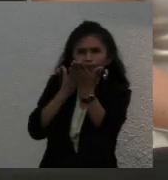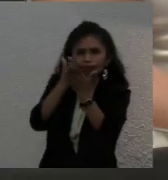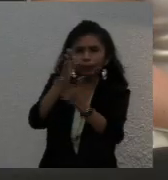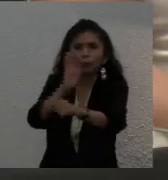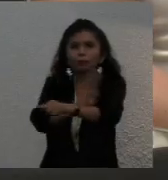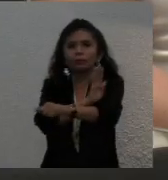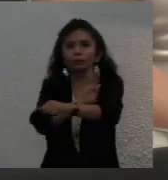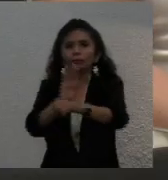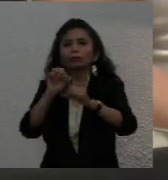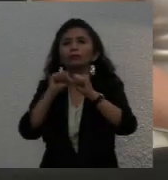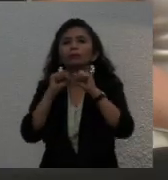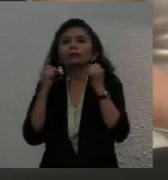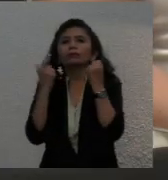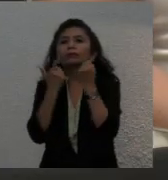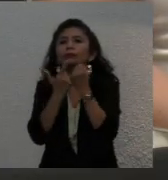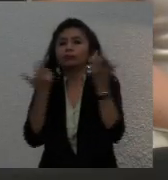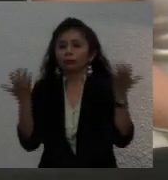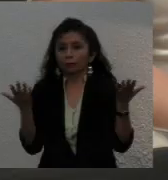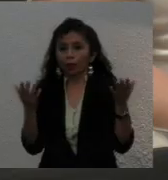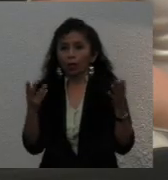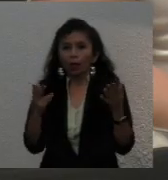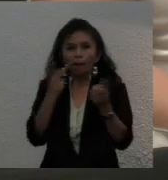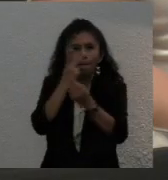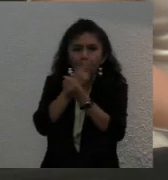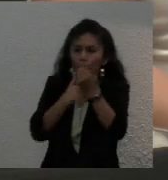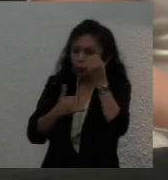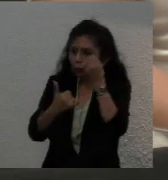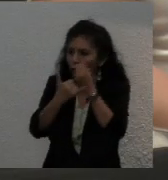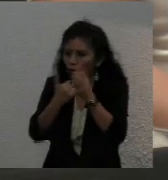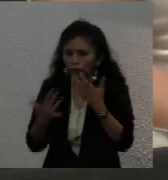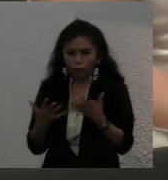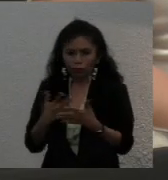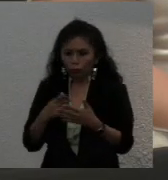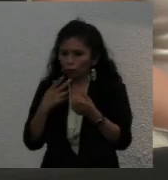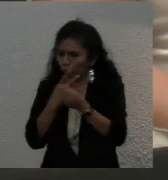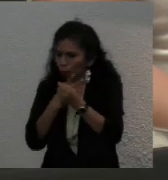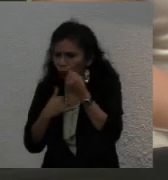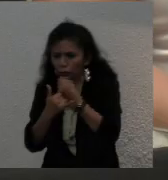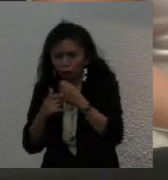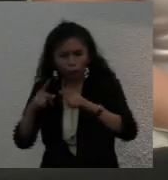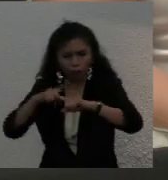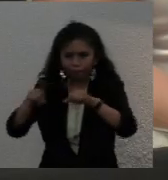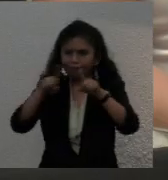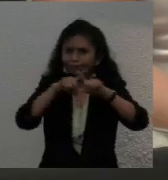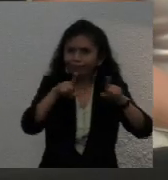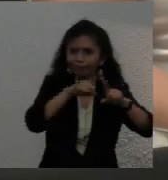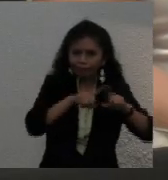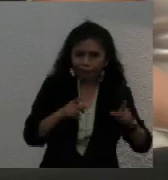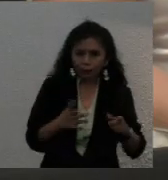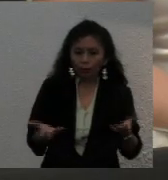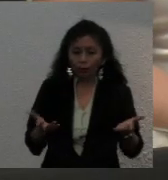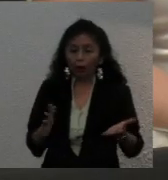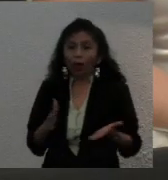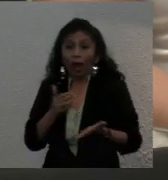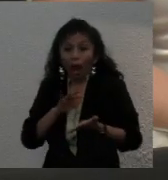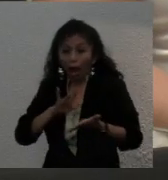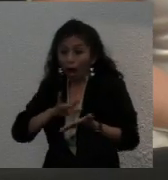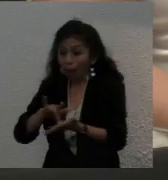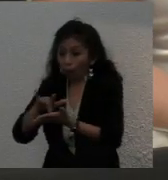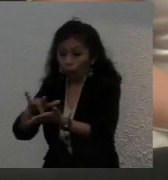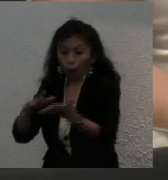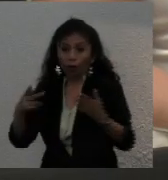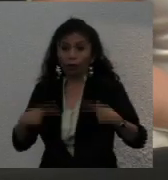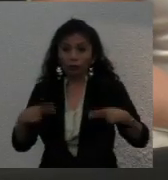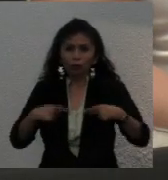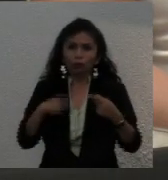social, la implementación de proyectos y programas públicos que aseguran el acceso a los servicios básicos, así como